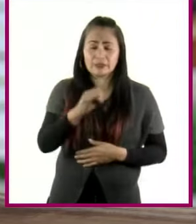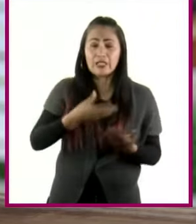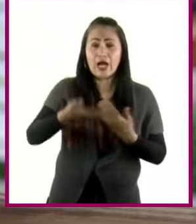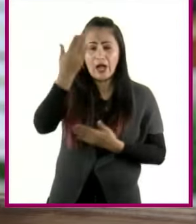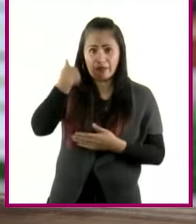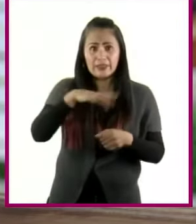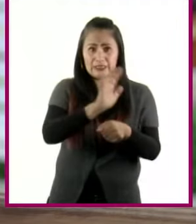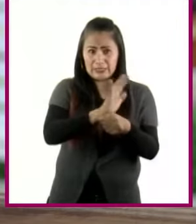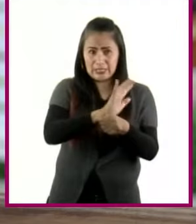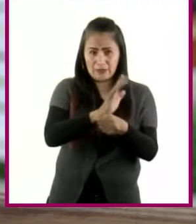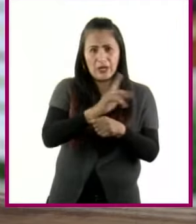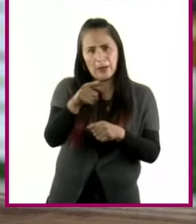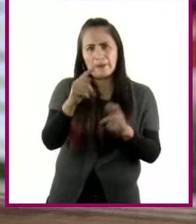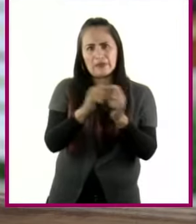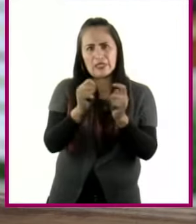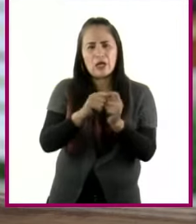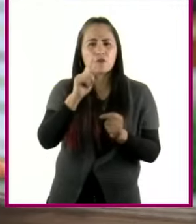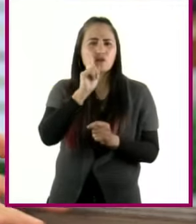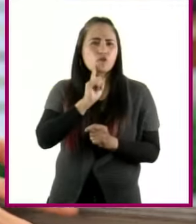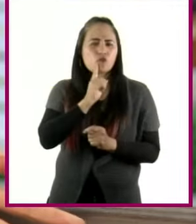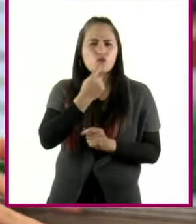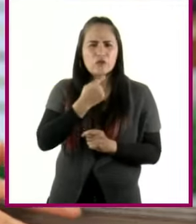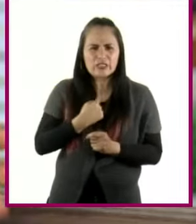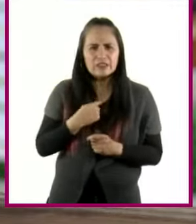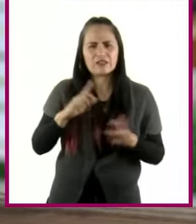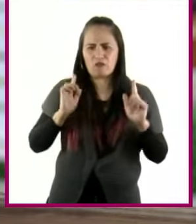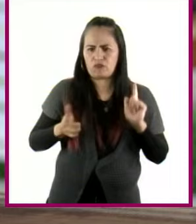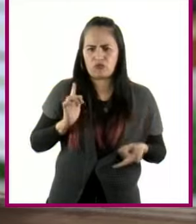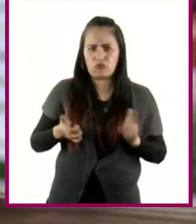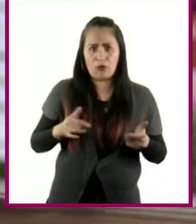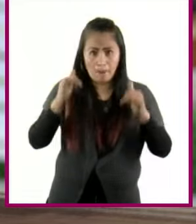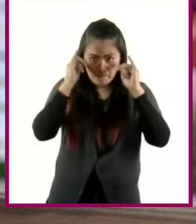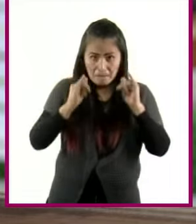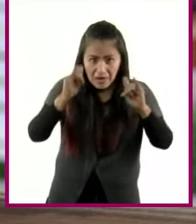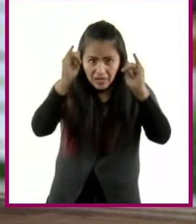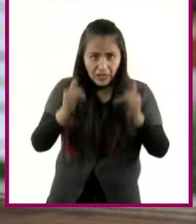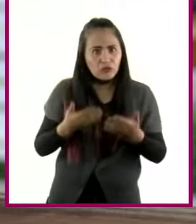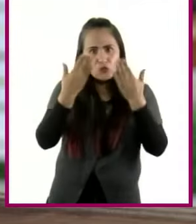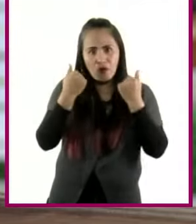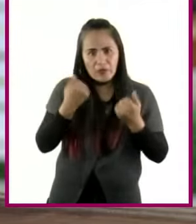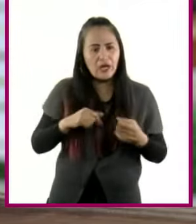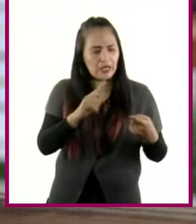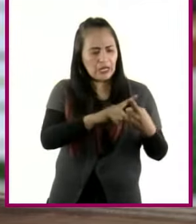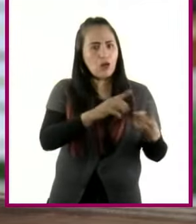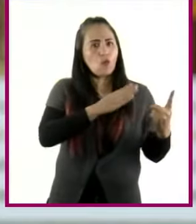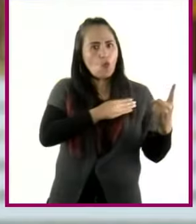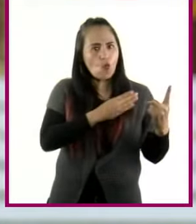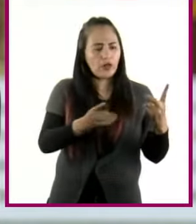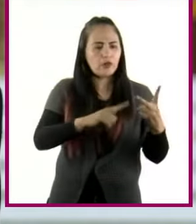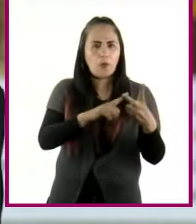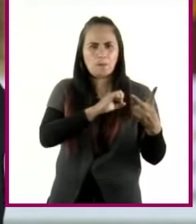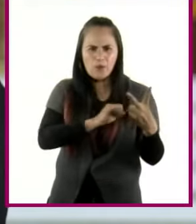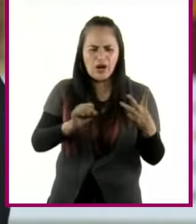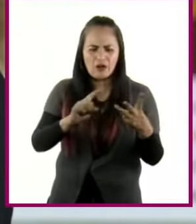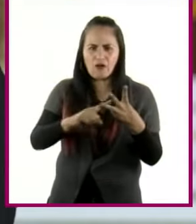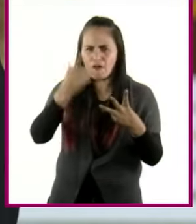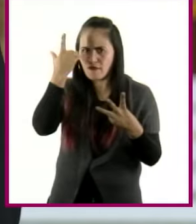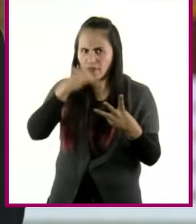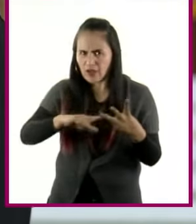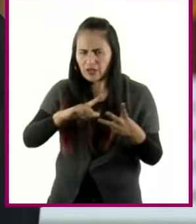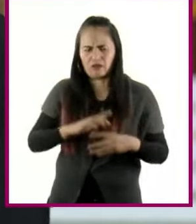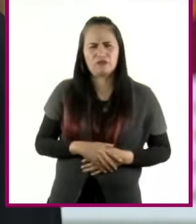película de esas que mi tía dice que son de vaqueros, aunque no había vacas. El bueno, el malo y el feo. ¿Y te